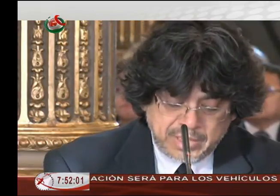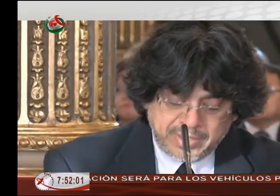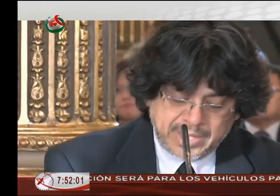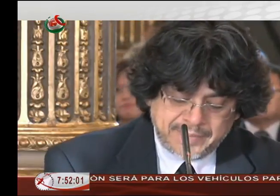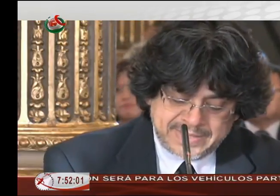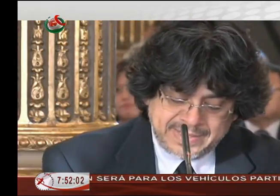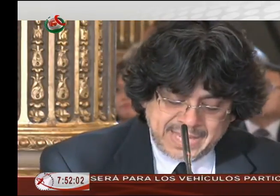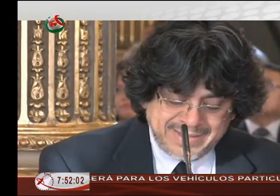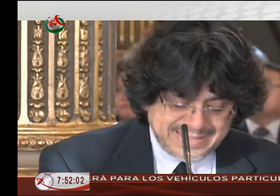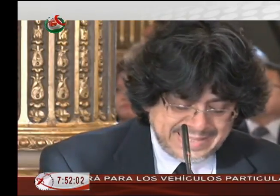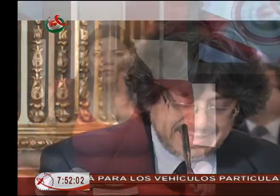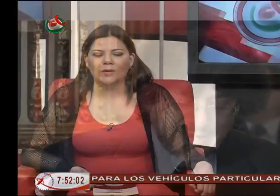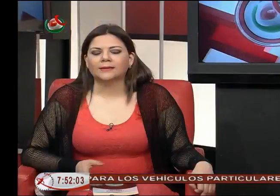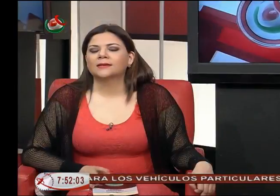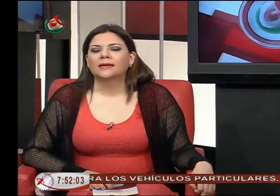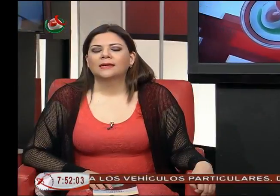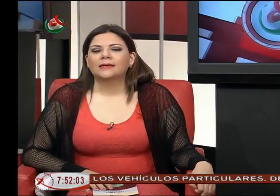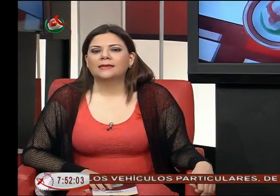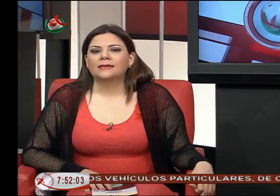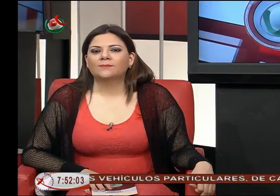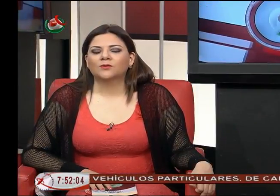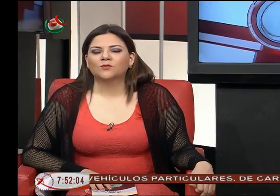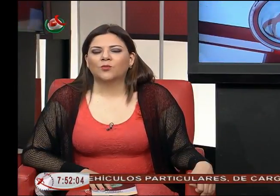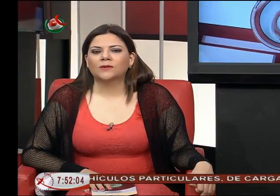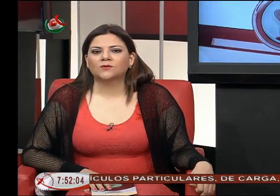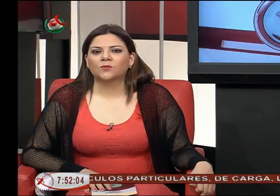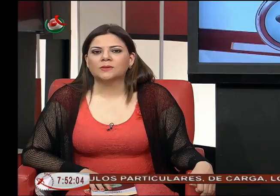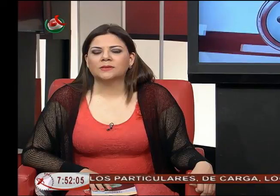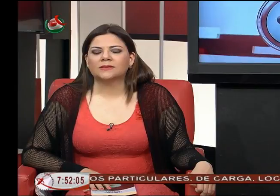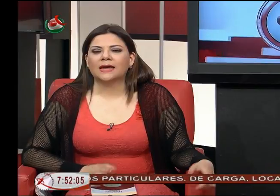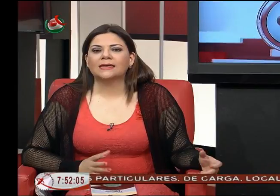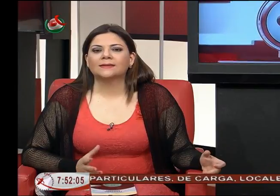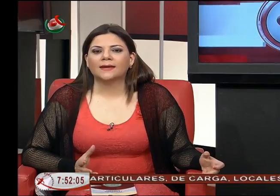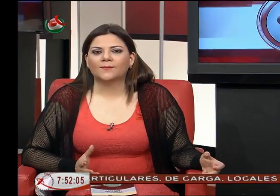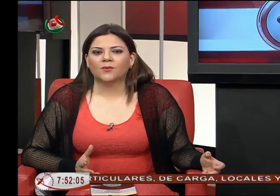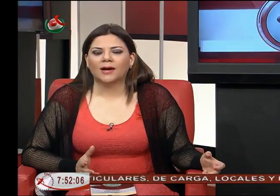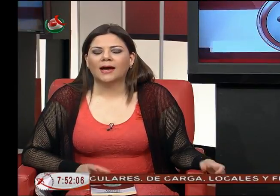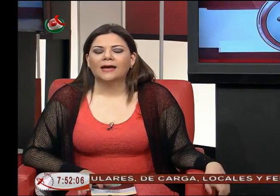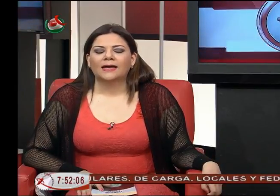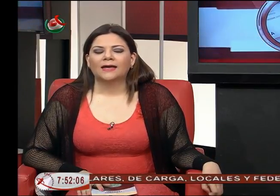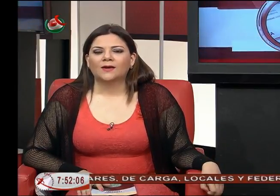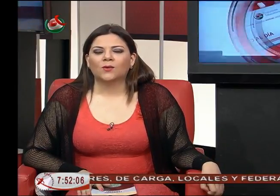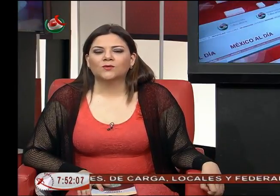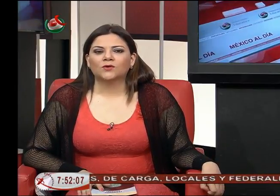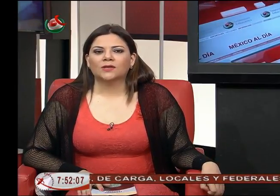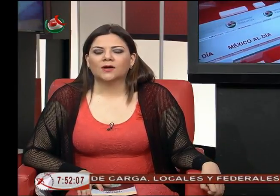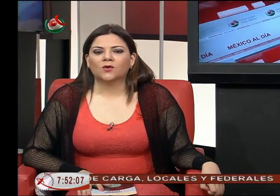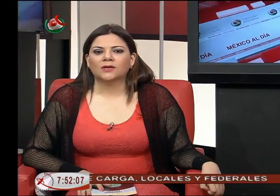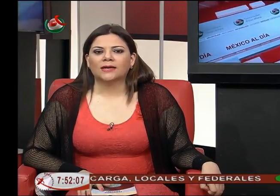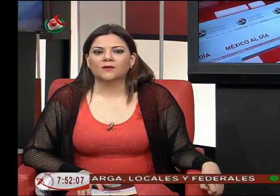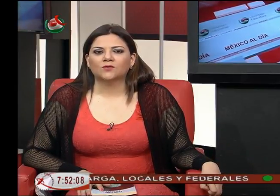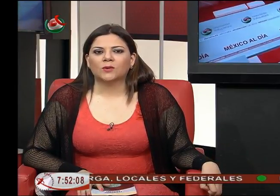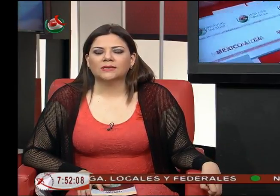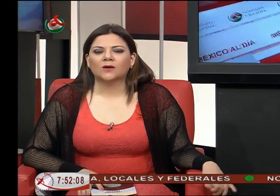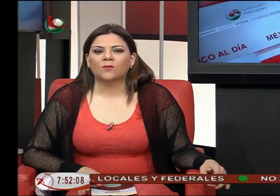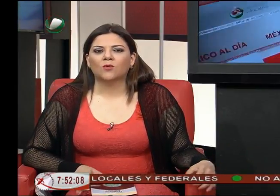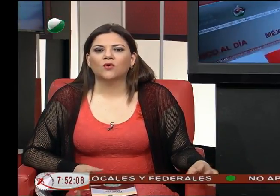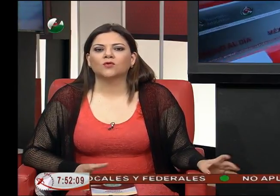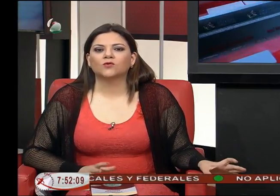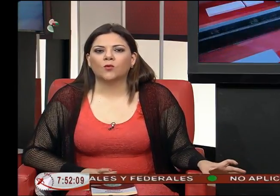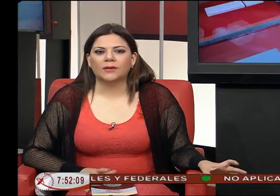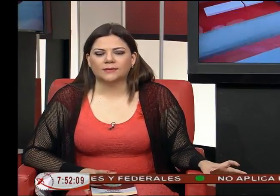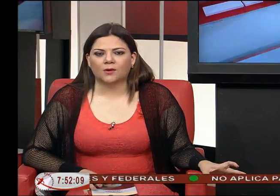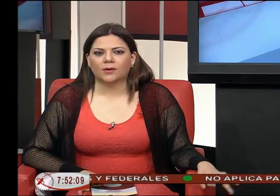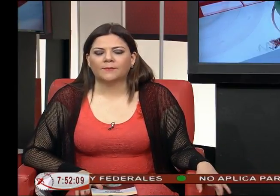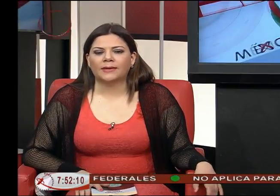y presumir de sus lecturas. Y por supuesto, pues extraña esa época cuando en otra crónica nos cuenta cómo